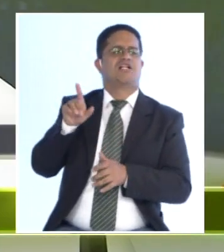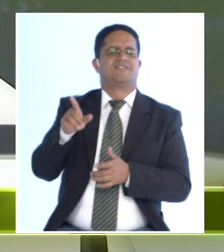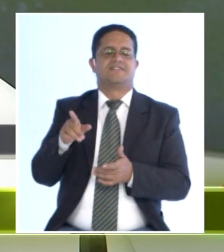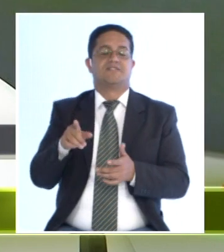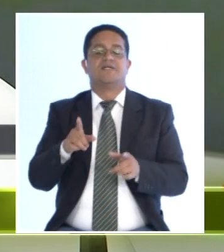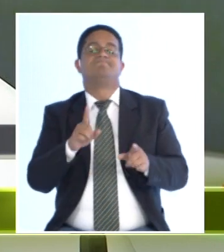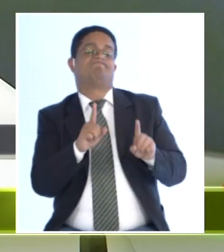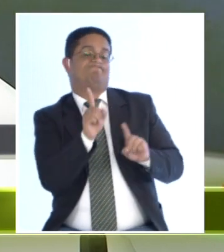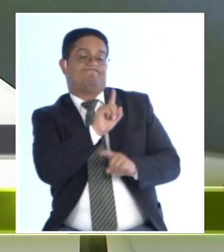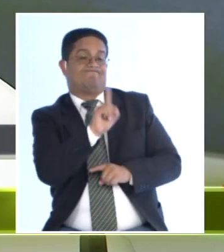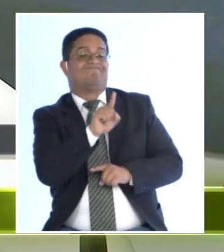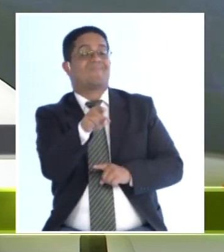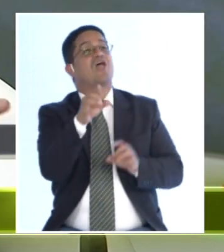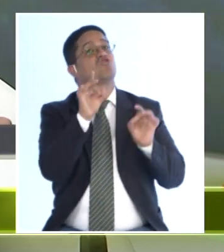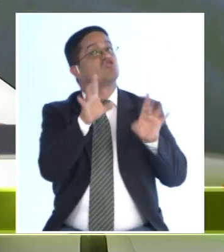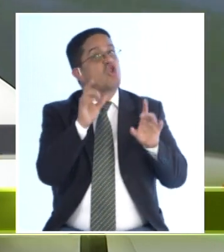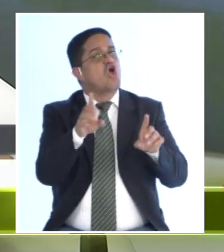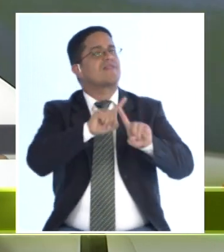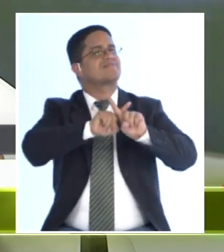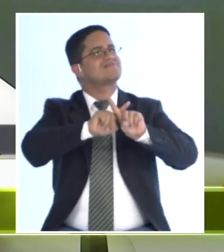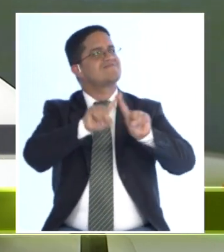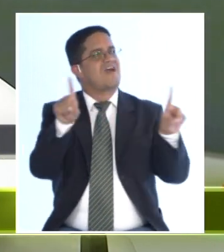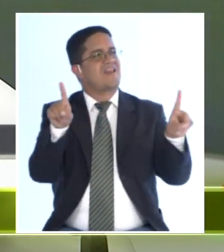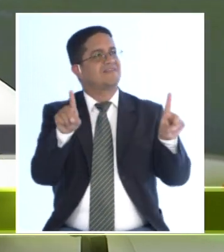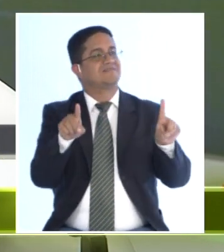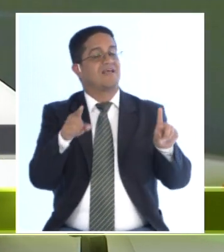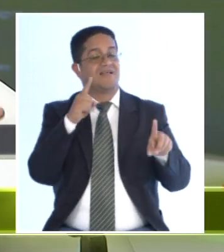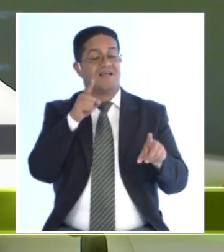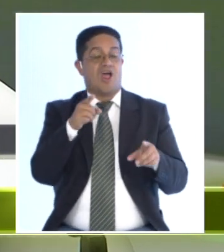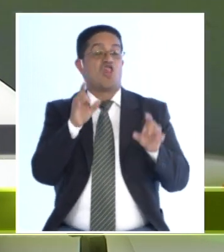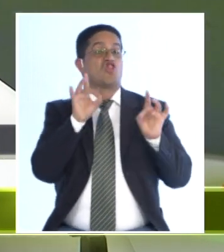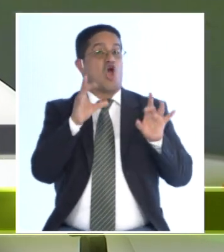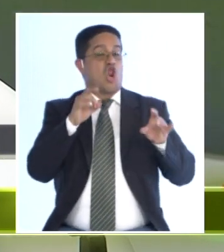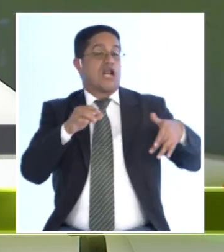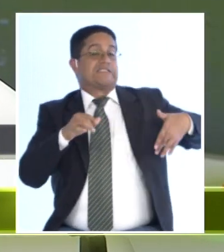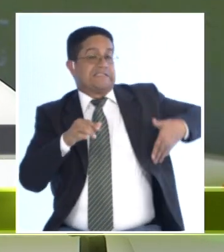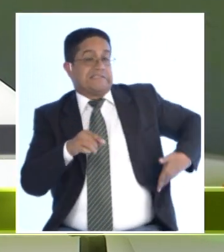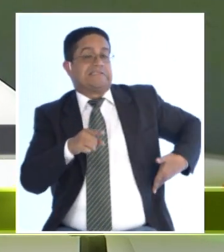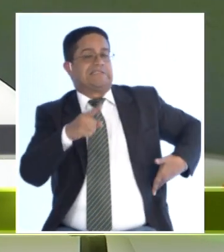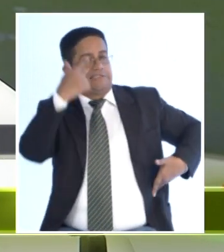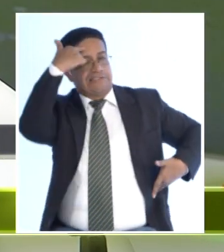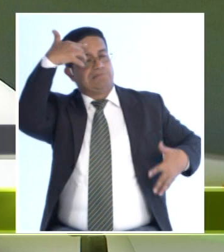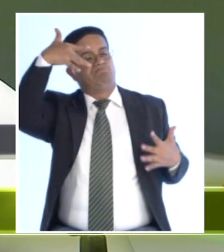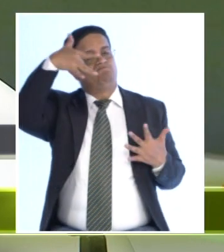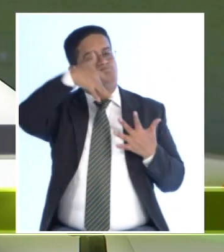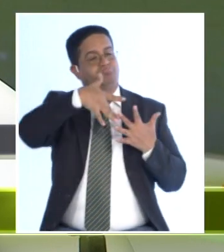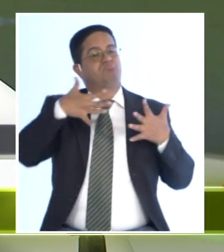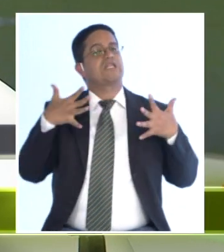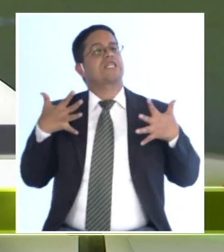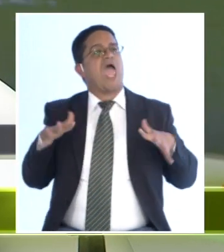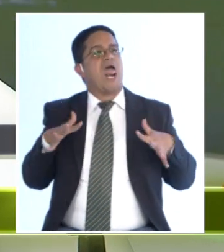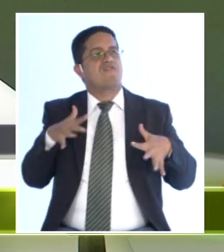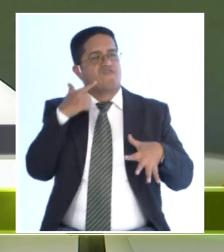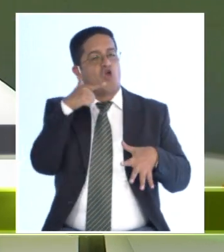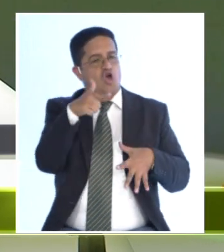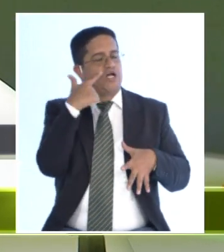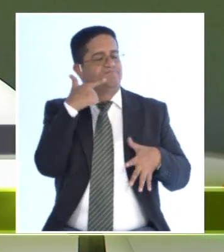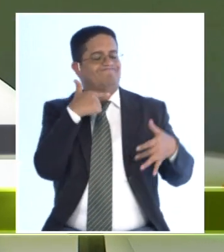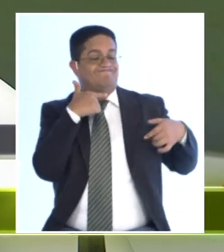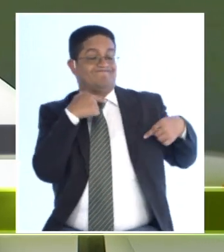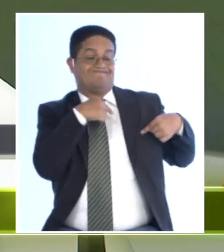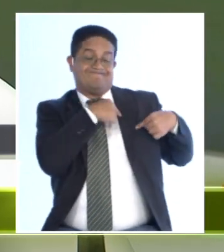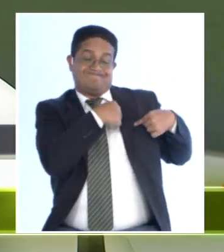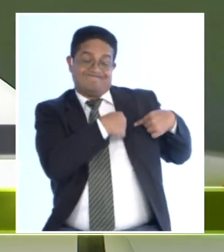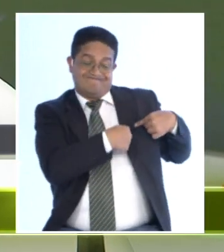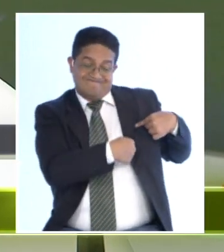Sí, son dolores completamente diferentes. El dolor del nervio ciático es un dolor de origen neurológico, es decir, un dolor que irradia hasta la